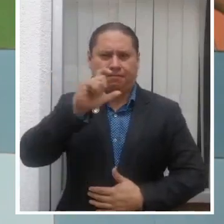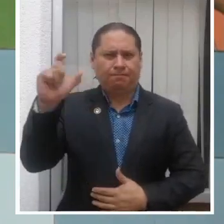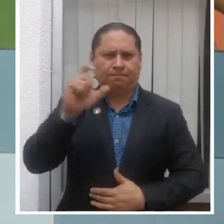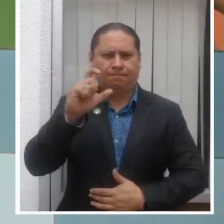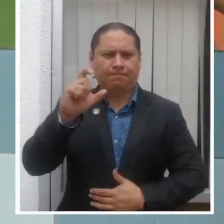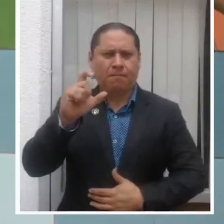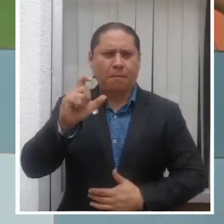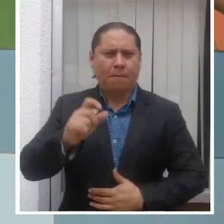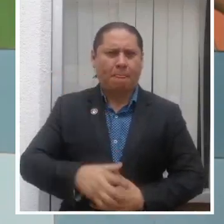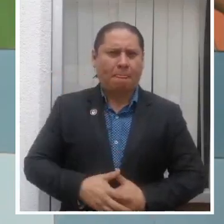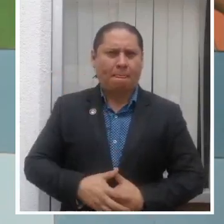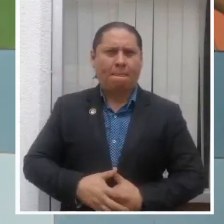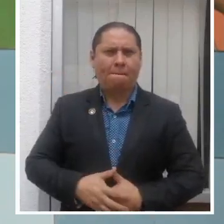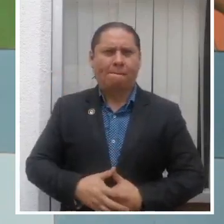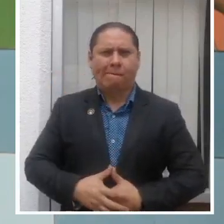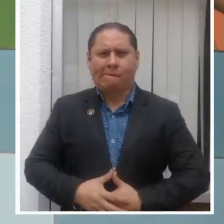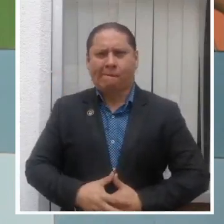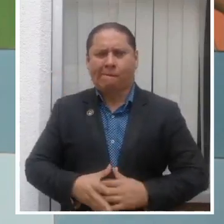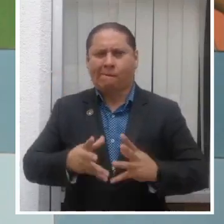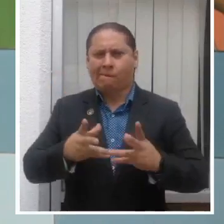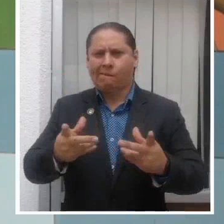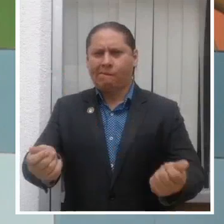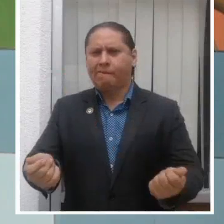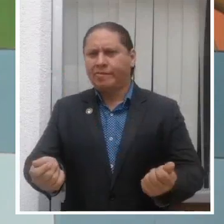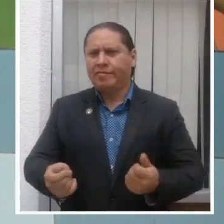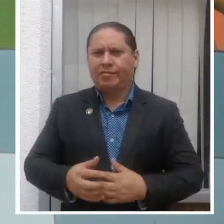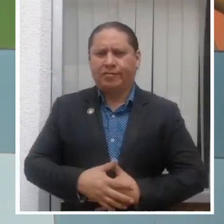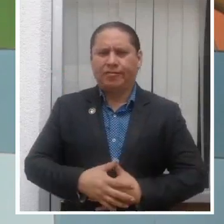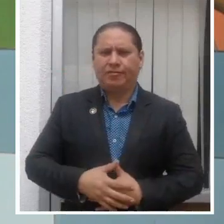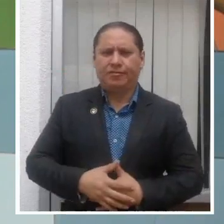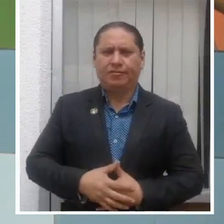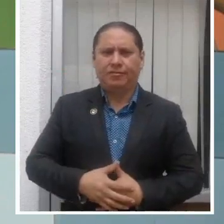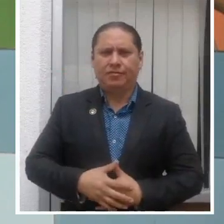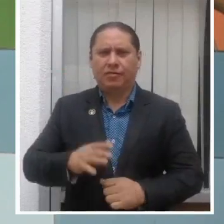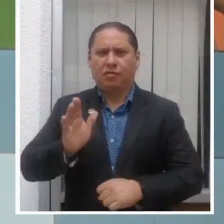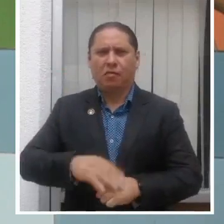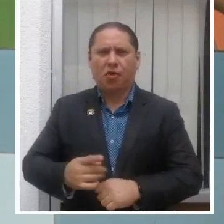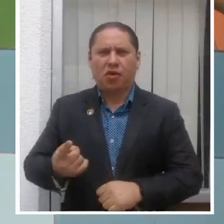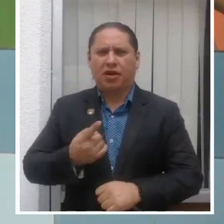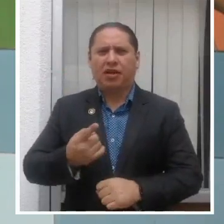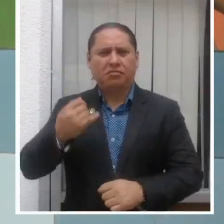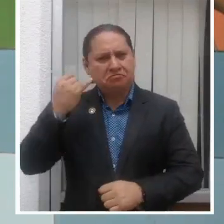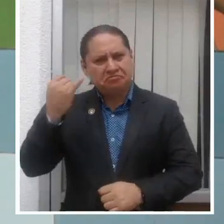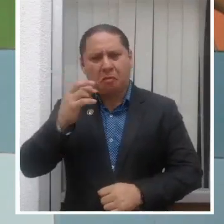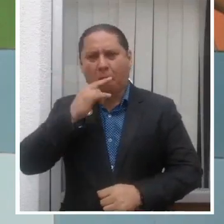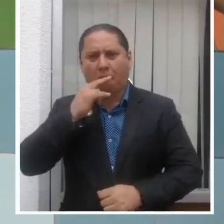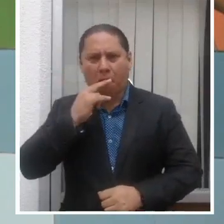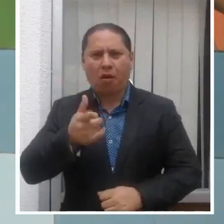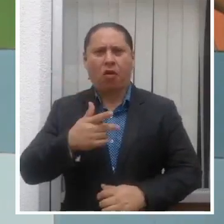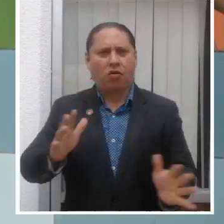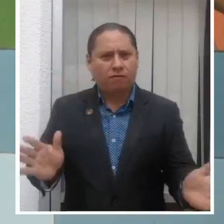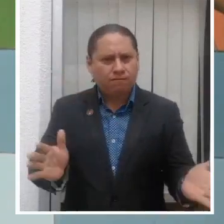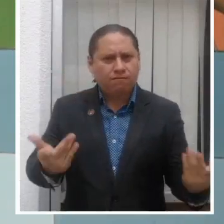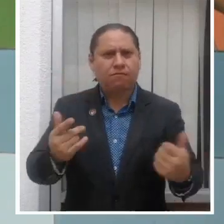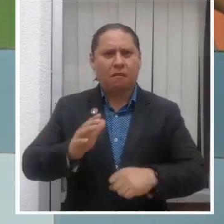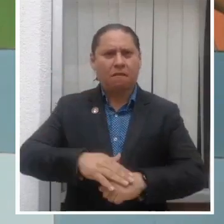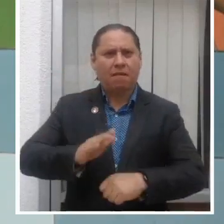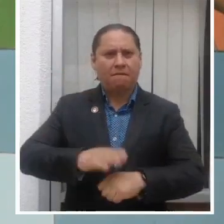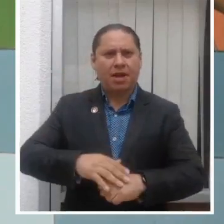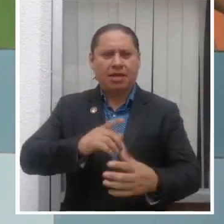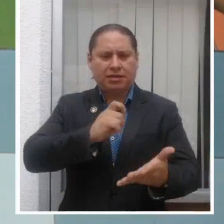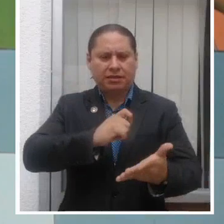Cuando hay gastos innecesarios, ¿y por qué no promovemos más lo que es